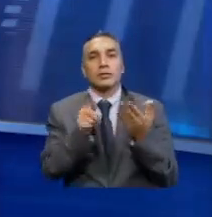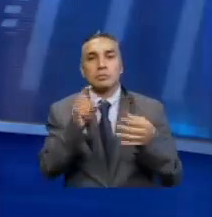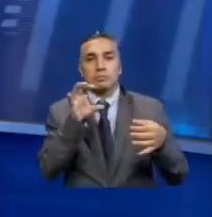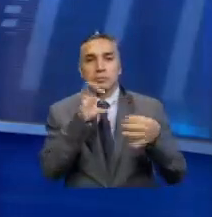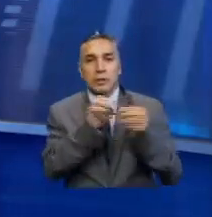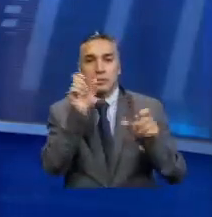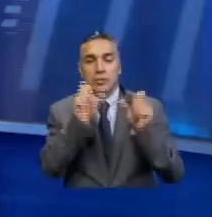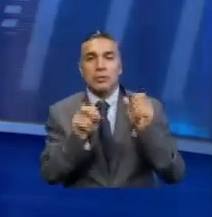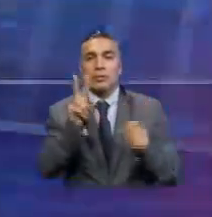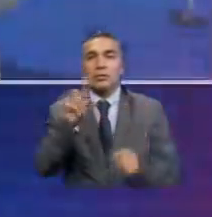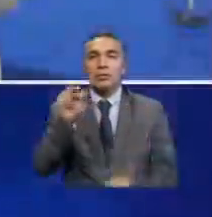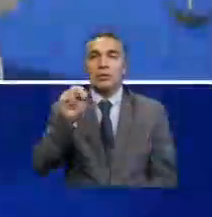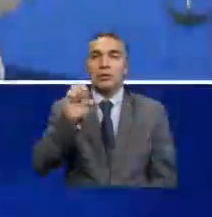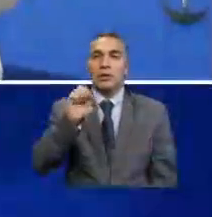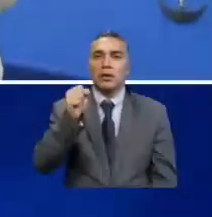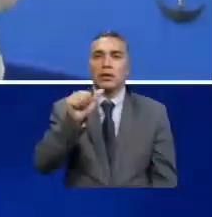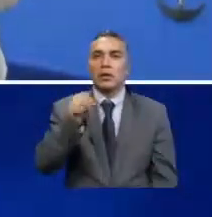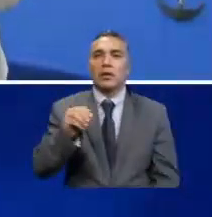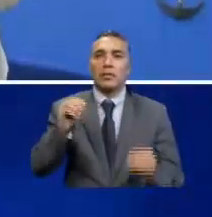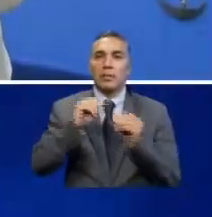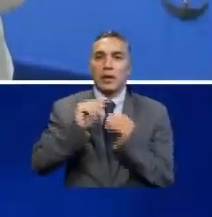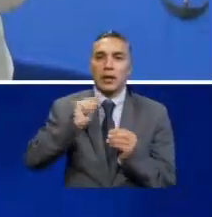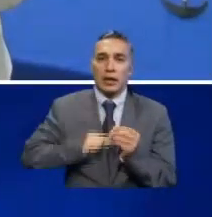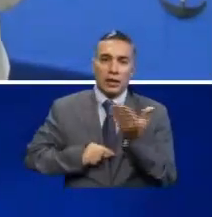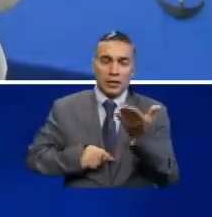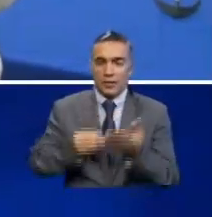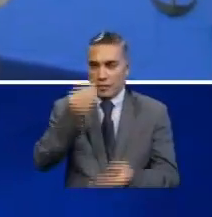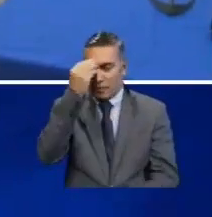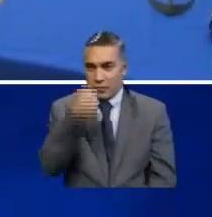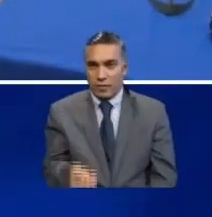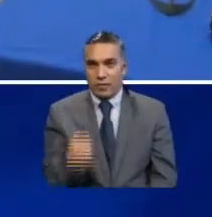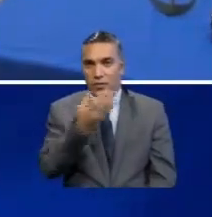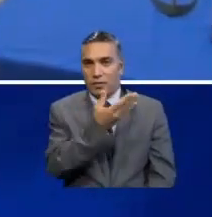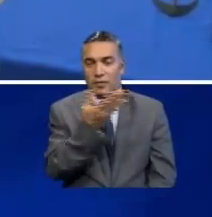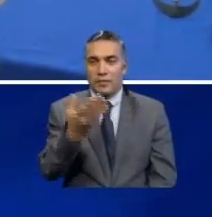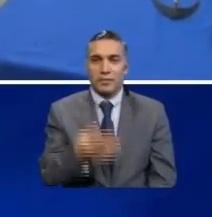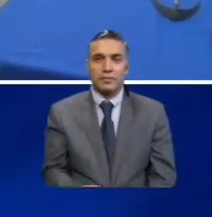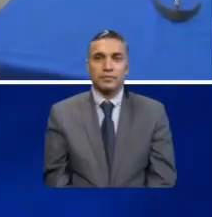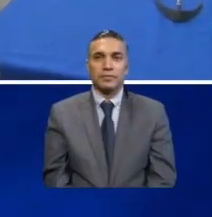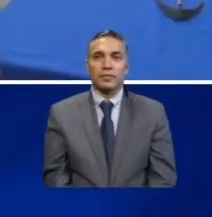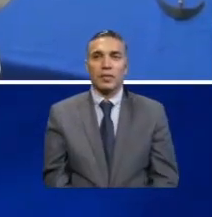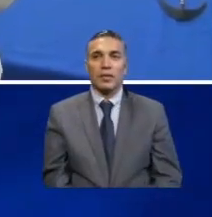vinculados? Vanessa, cuéntanos en detalle esta mañana. Buen día.